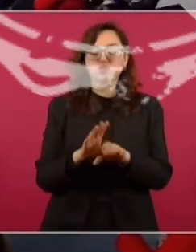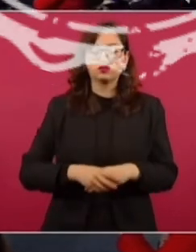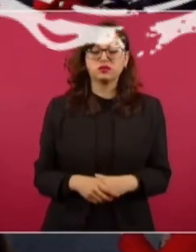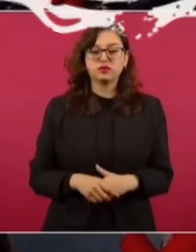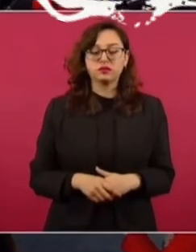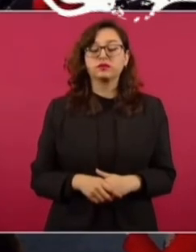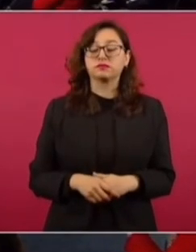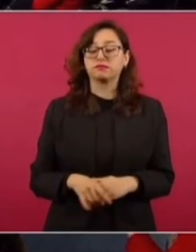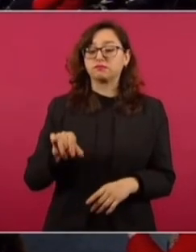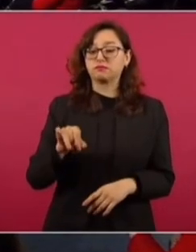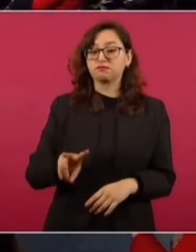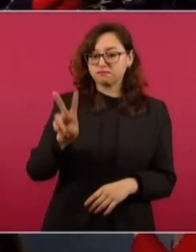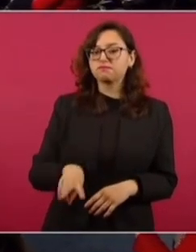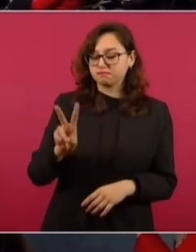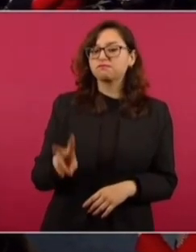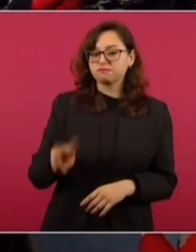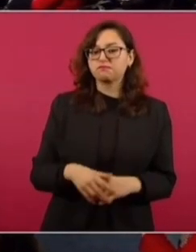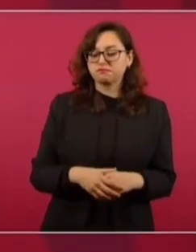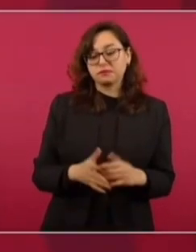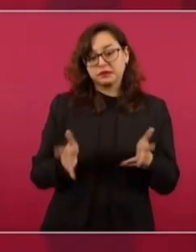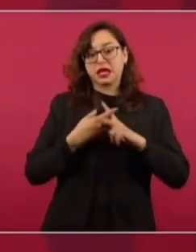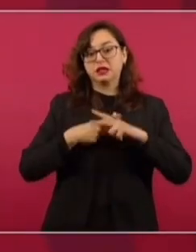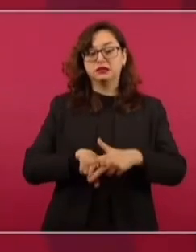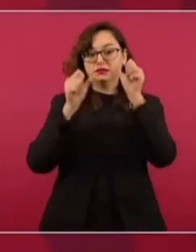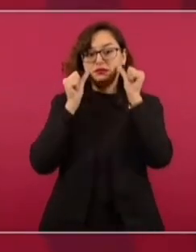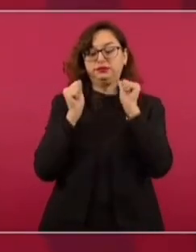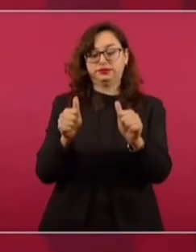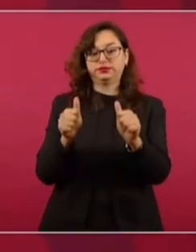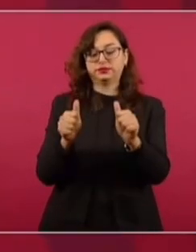Se está atendiendo y es real lo que más